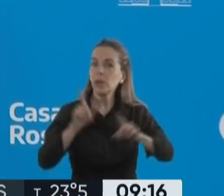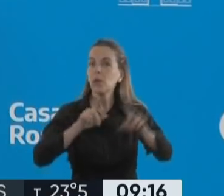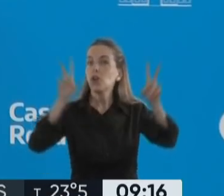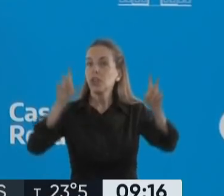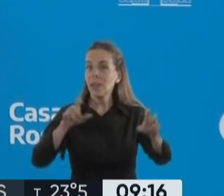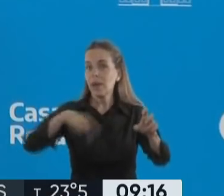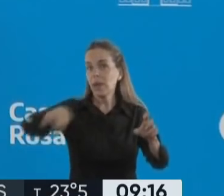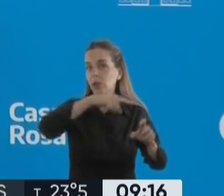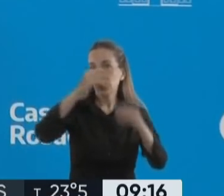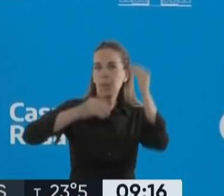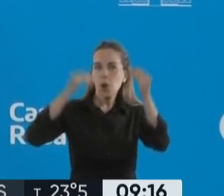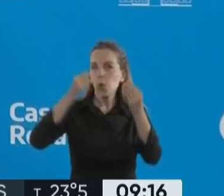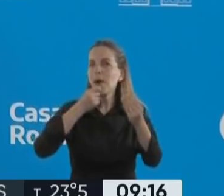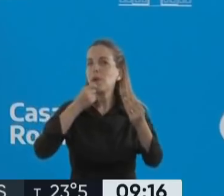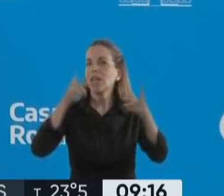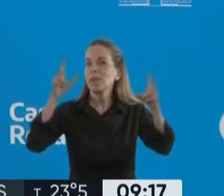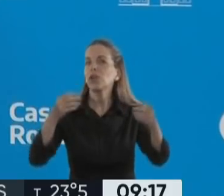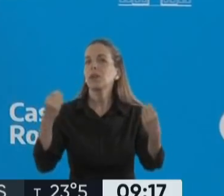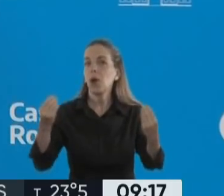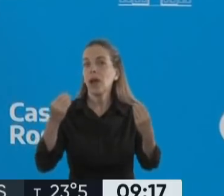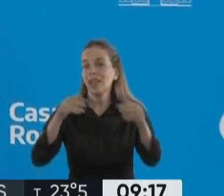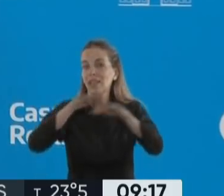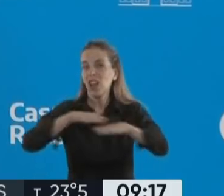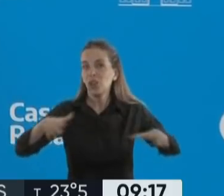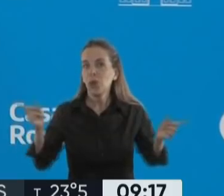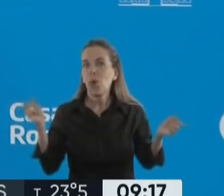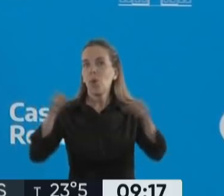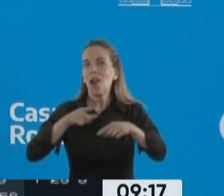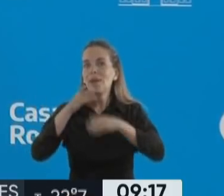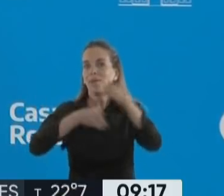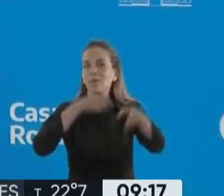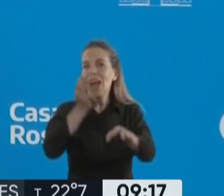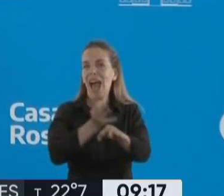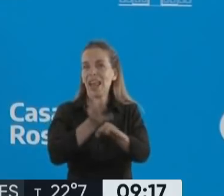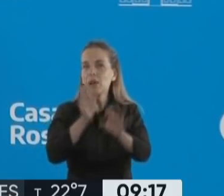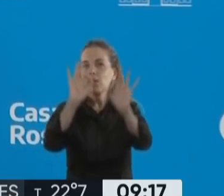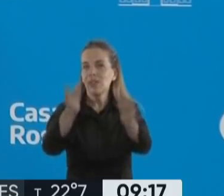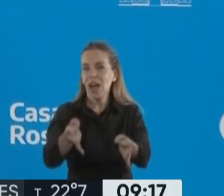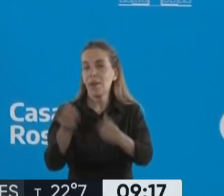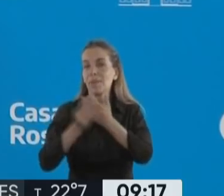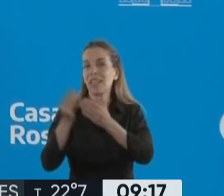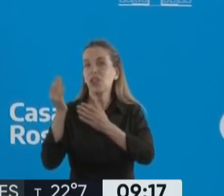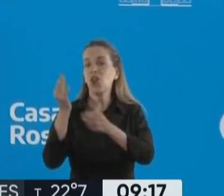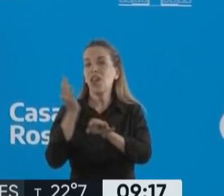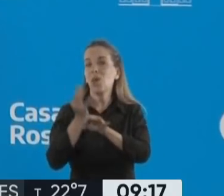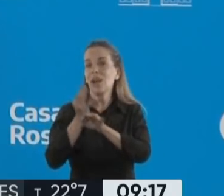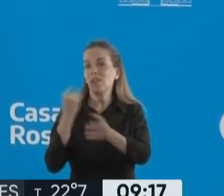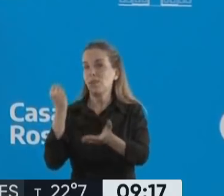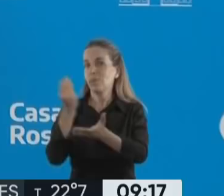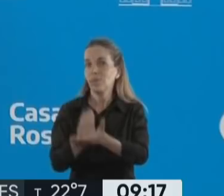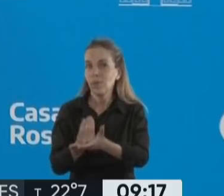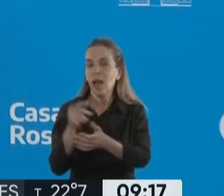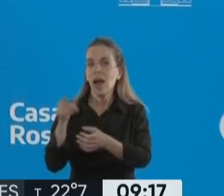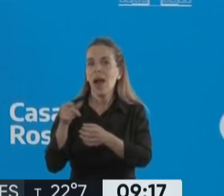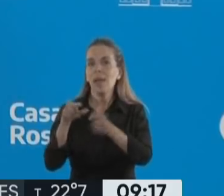preocupan profundamente, como es, por ejemplo, el regreso a las escuelas. Ustedes saben que desde la asunción del nuevo ministro de Educación se puso en